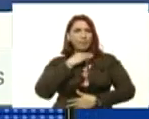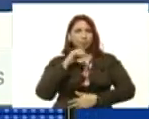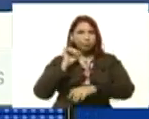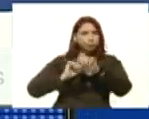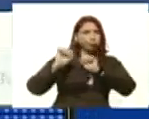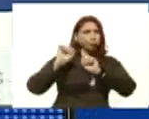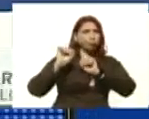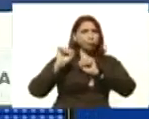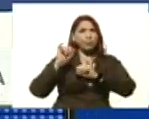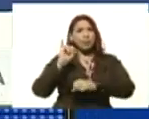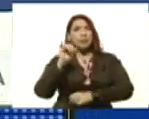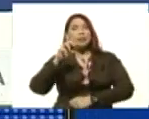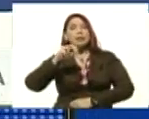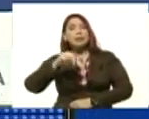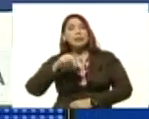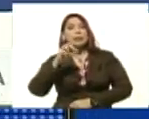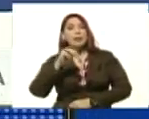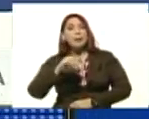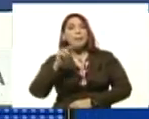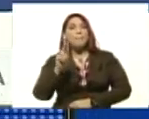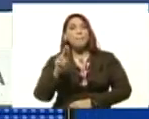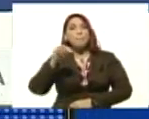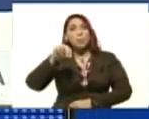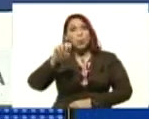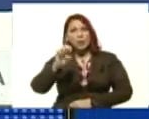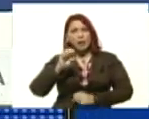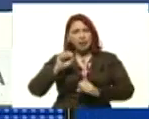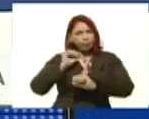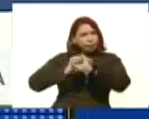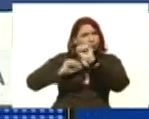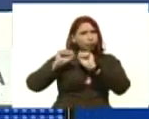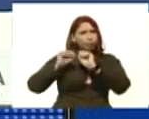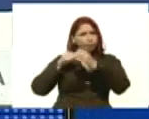doctor Alvarado? Genera